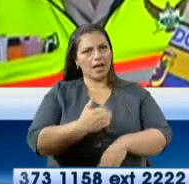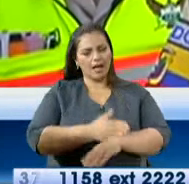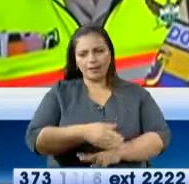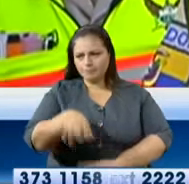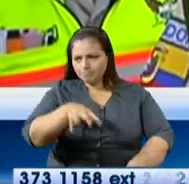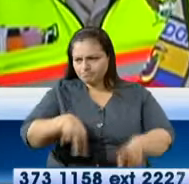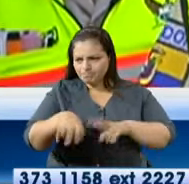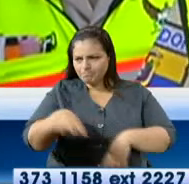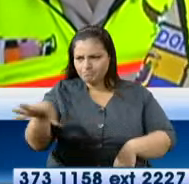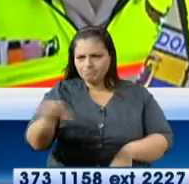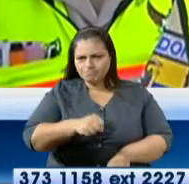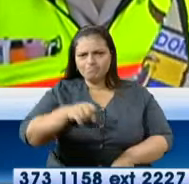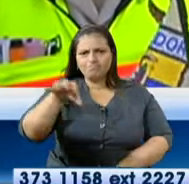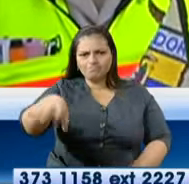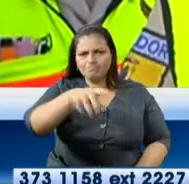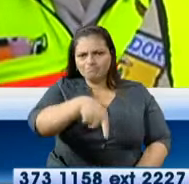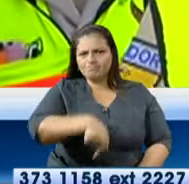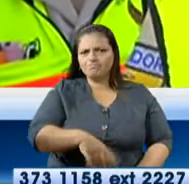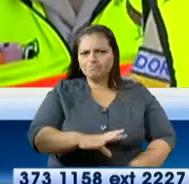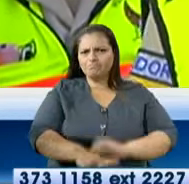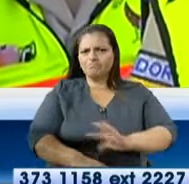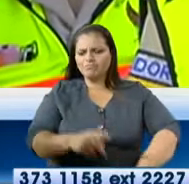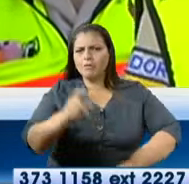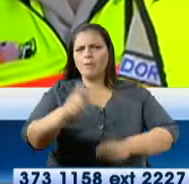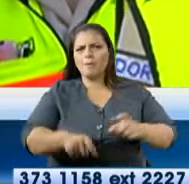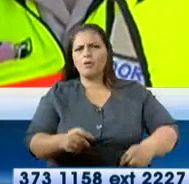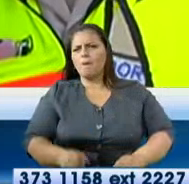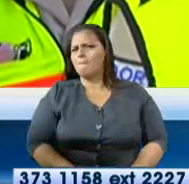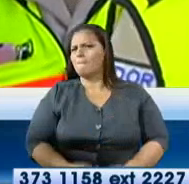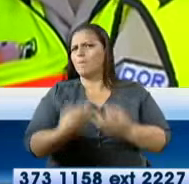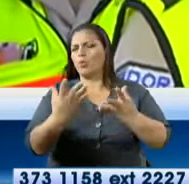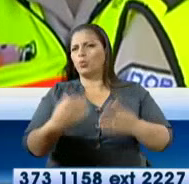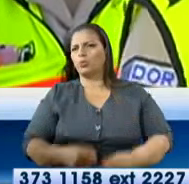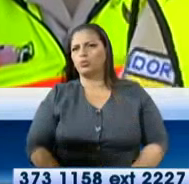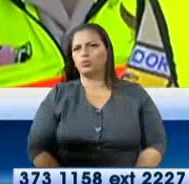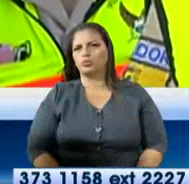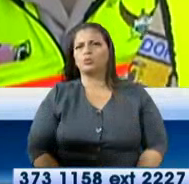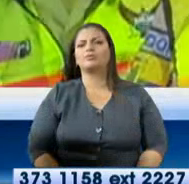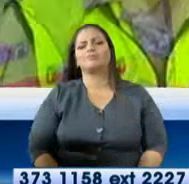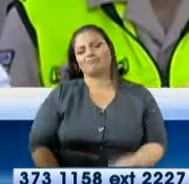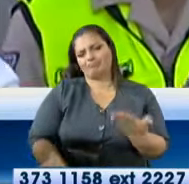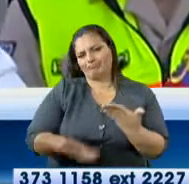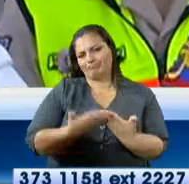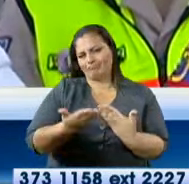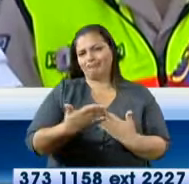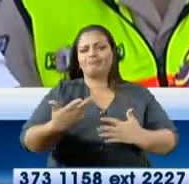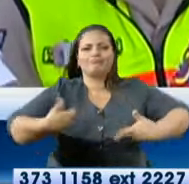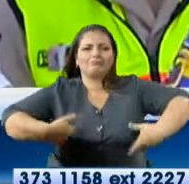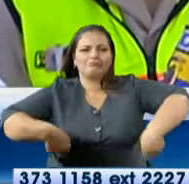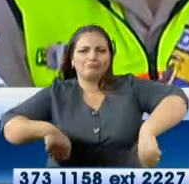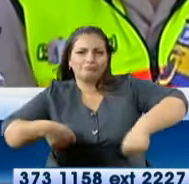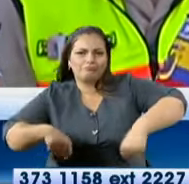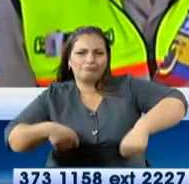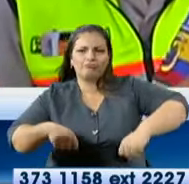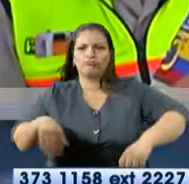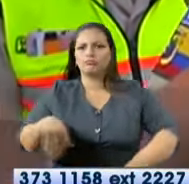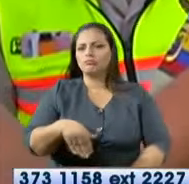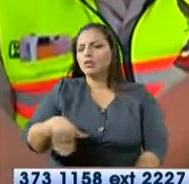robo a personas. Y estos robos a personas se han cometido muchas veces utilizando la moto. Bueno, dentro de la ciudad se ha